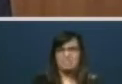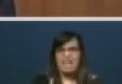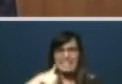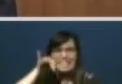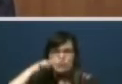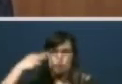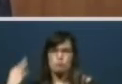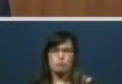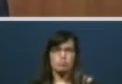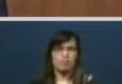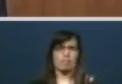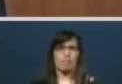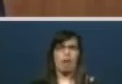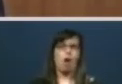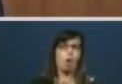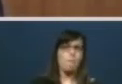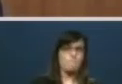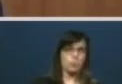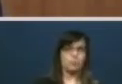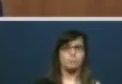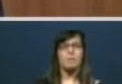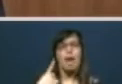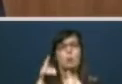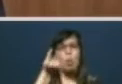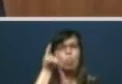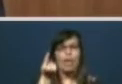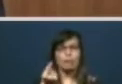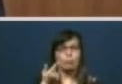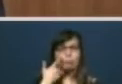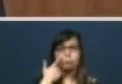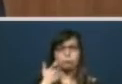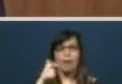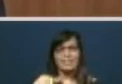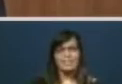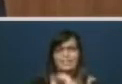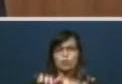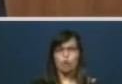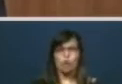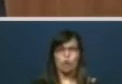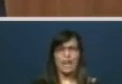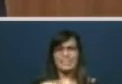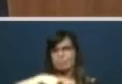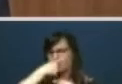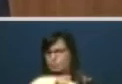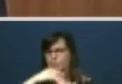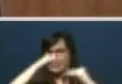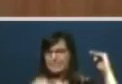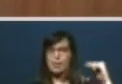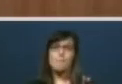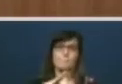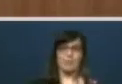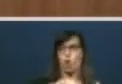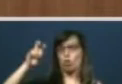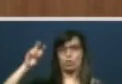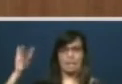social algunos datos ponen de relieve que esa fractura social ha sido menor en castilla y león' que en otros territorios y así la encuesta de condiciones